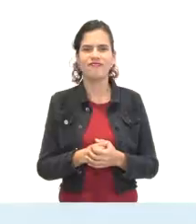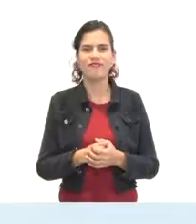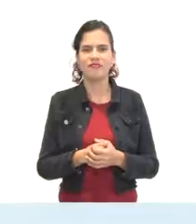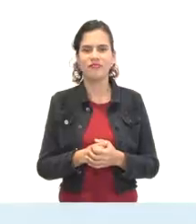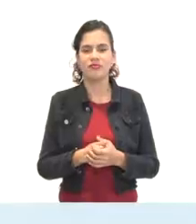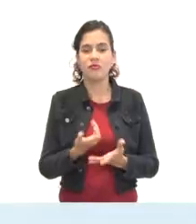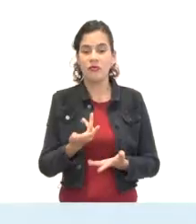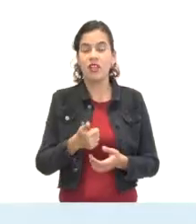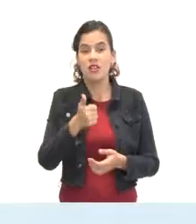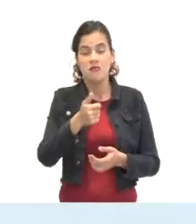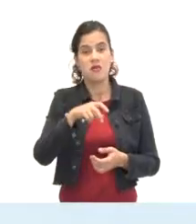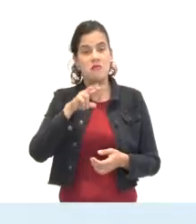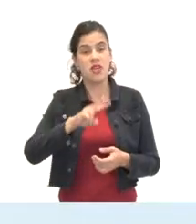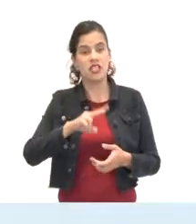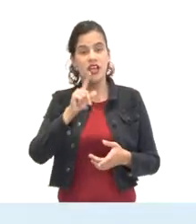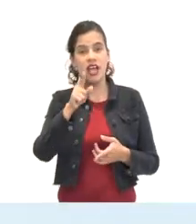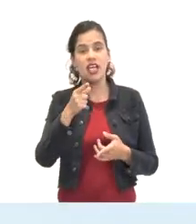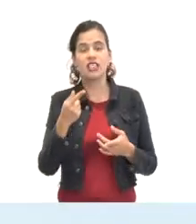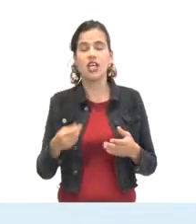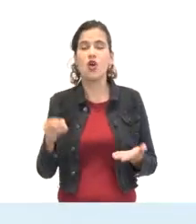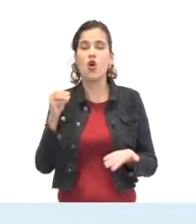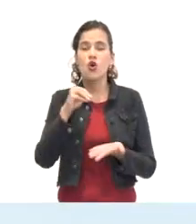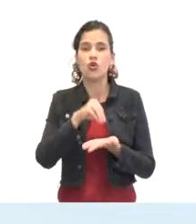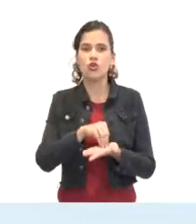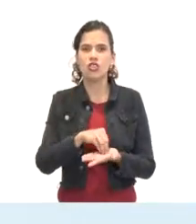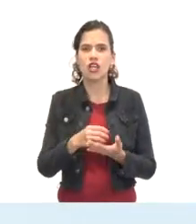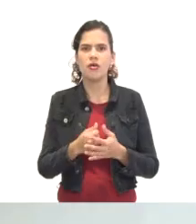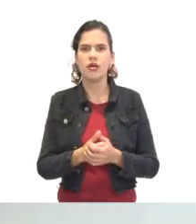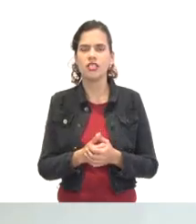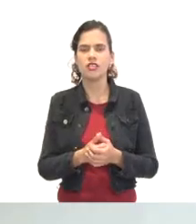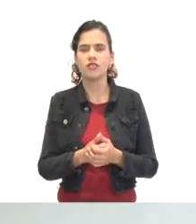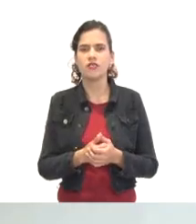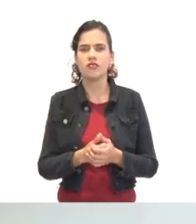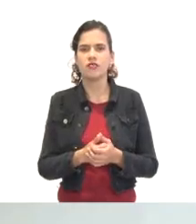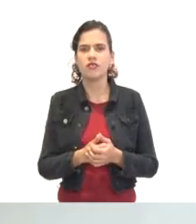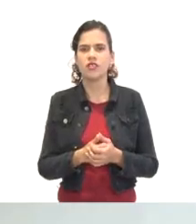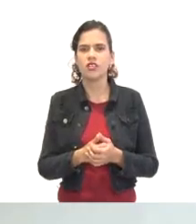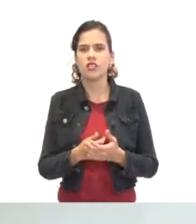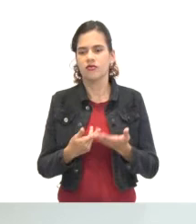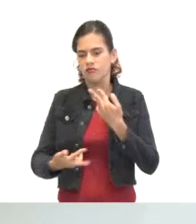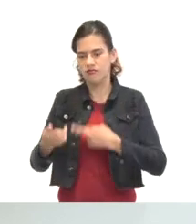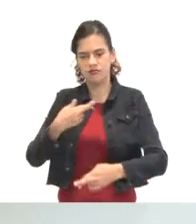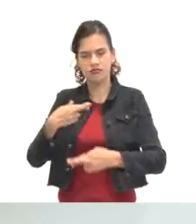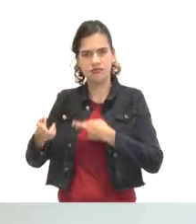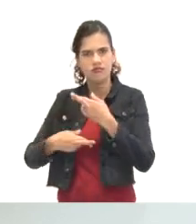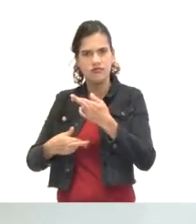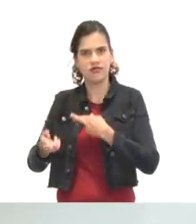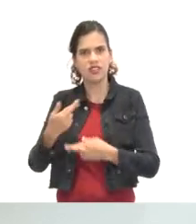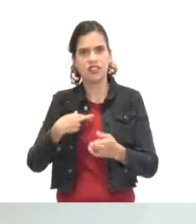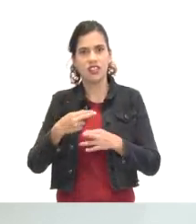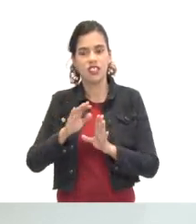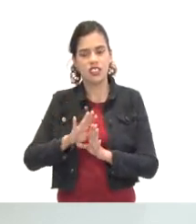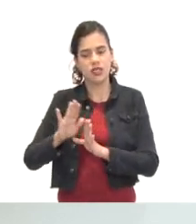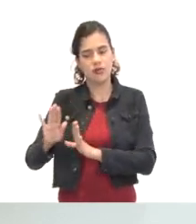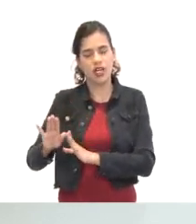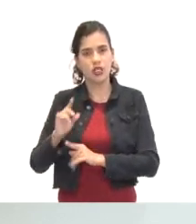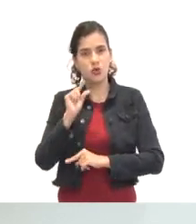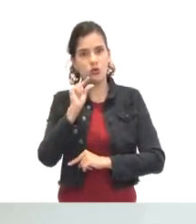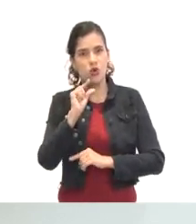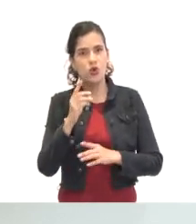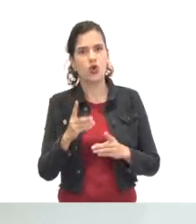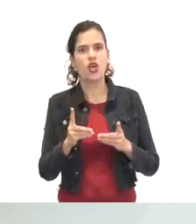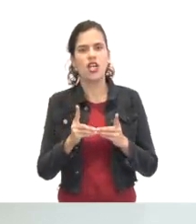Qué bien, ¿verdad, Valeria? Estar nuevamente y otra vez interactuar, ya dejando un poco la educación